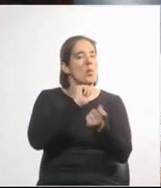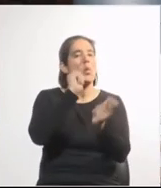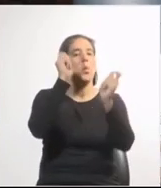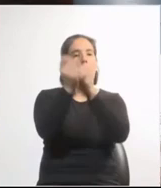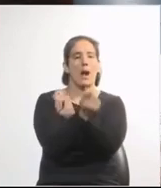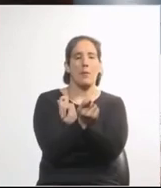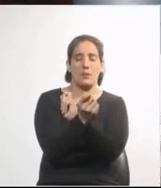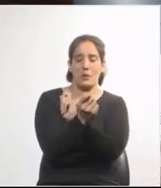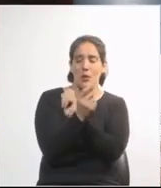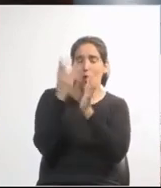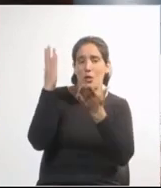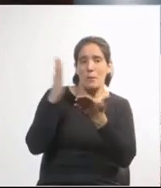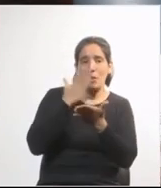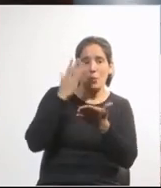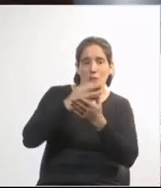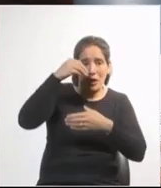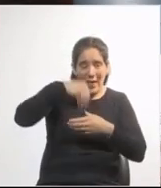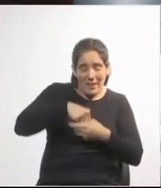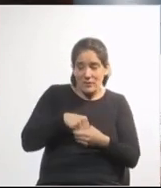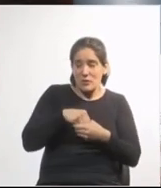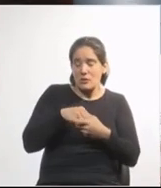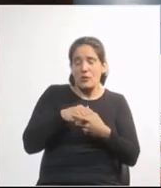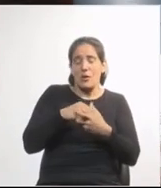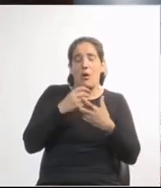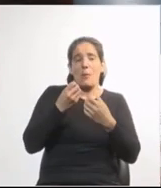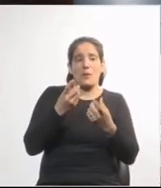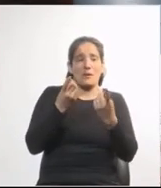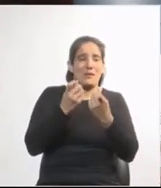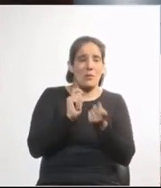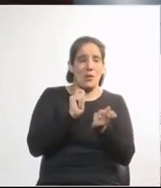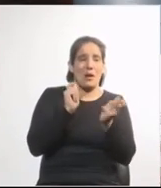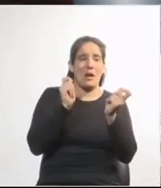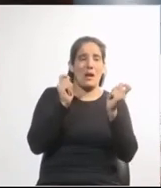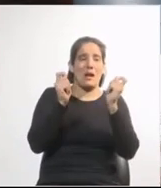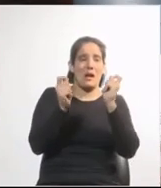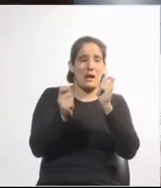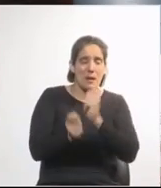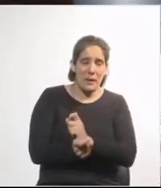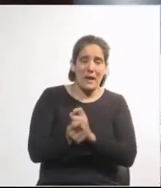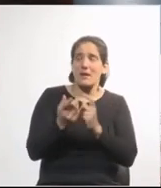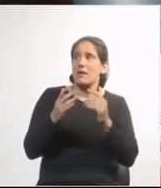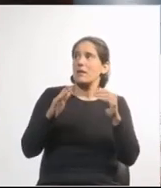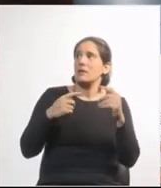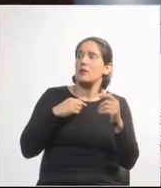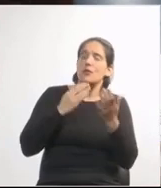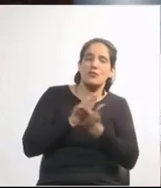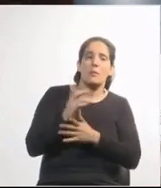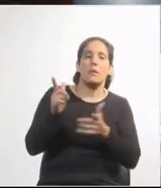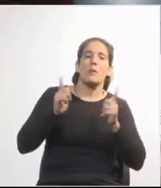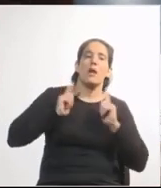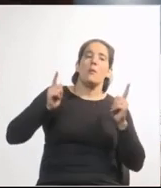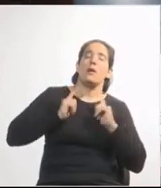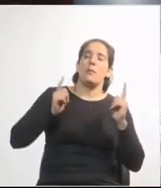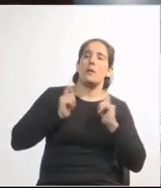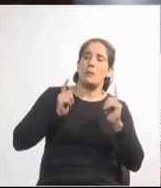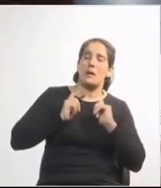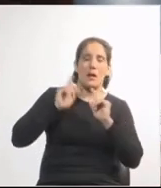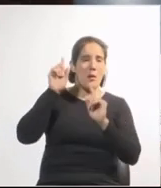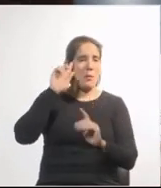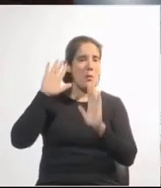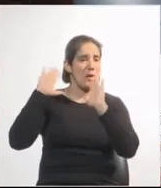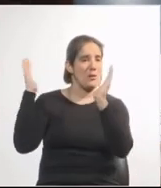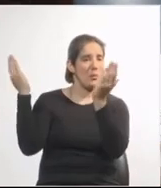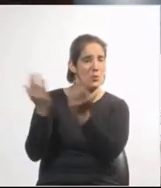transformación de la matriz productiva que nos permita disminuir nuestra dependencia de los ciclos económicos externos, desarrollar empleo